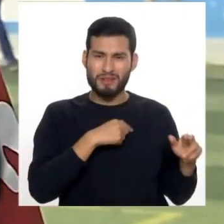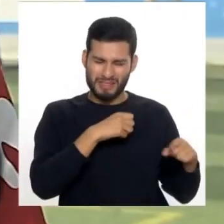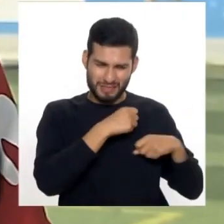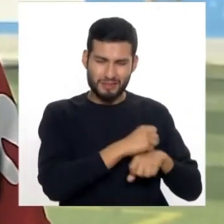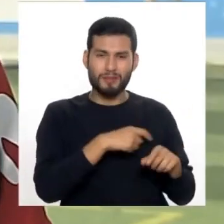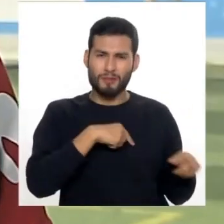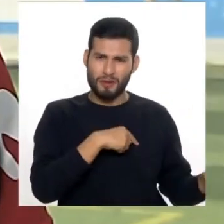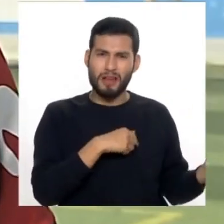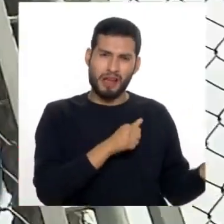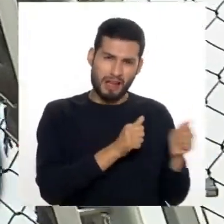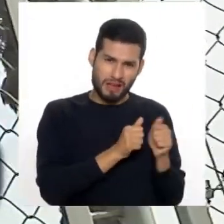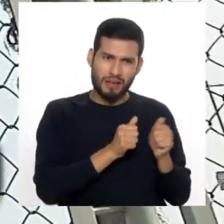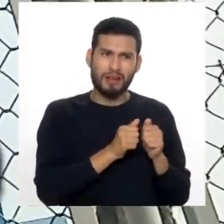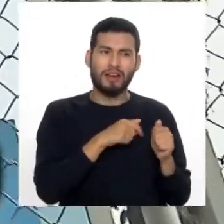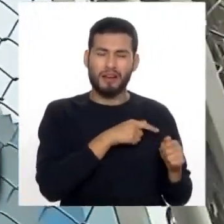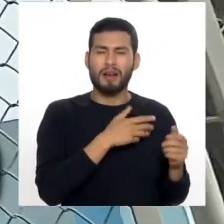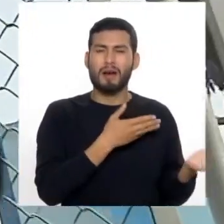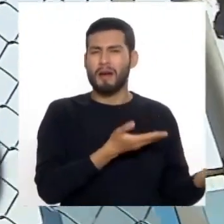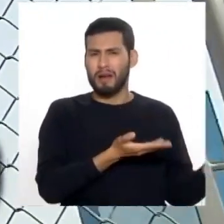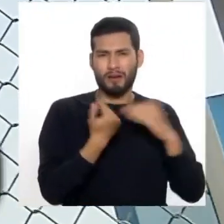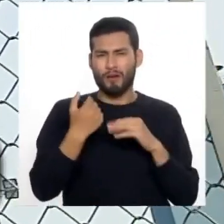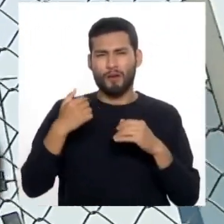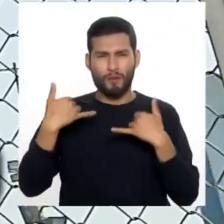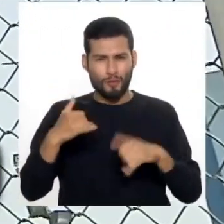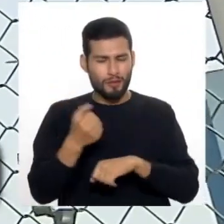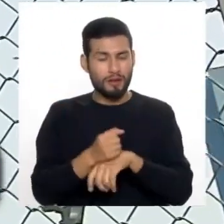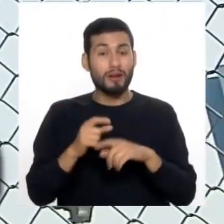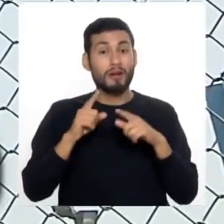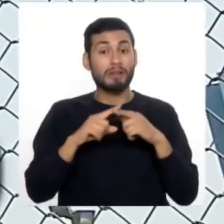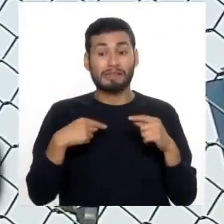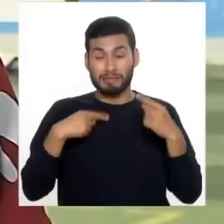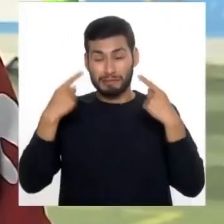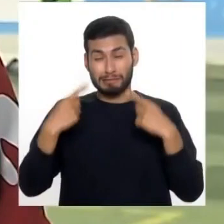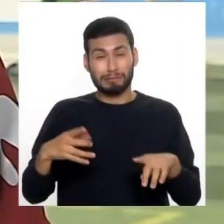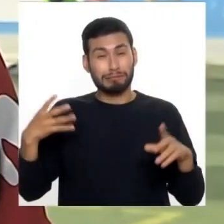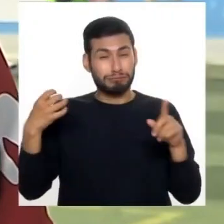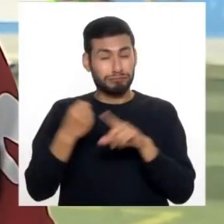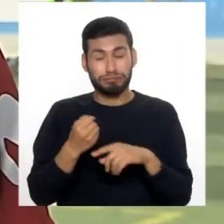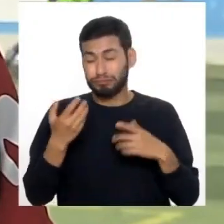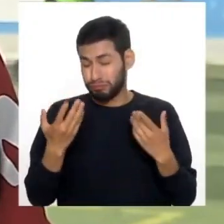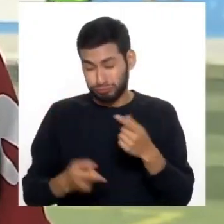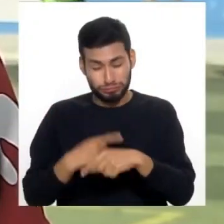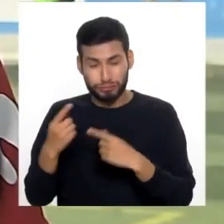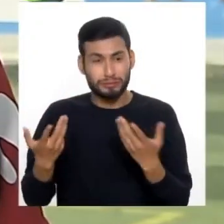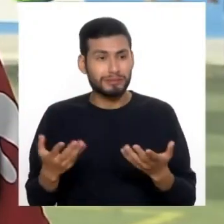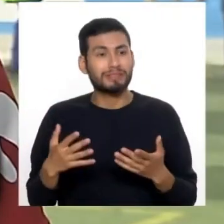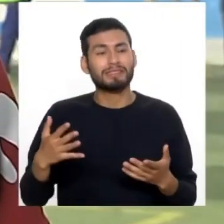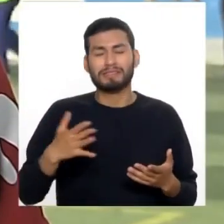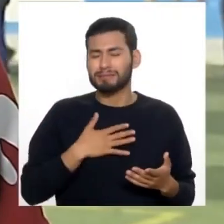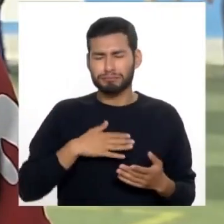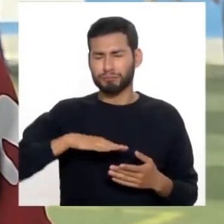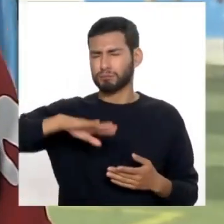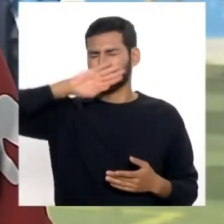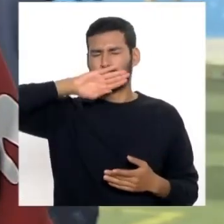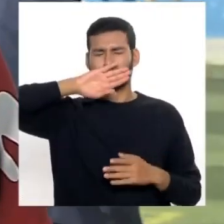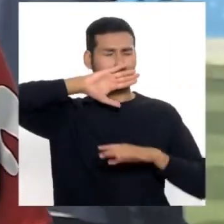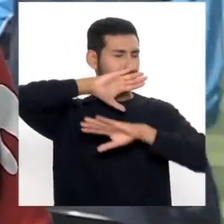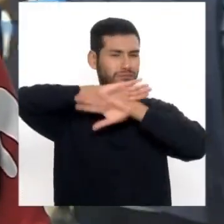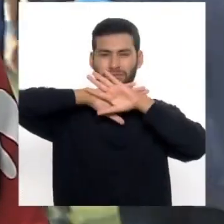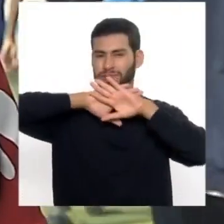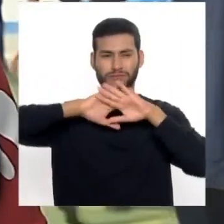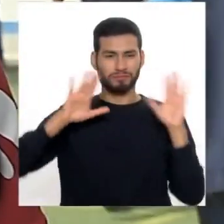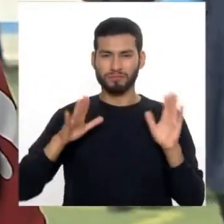el que lo llevaba pues a jugar, ¿no? Pero tuve el accidente y bueno, desde ahí se me truncó todo en la parte